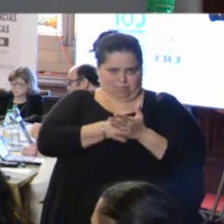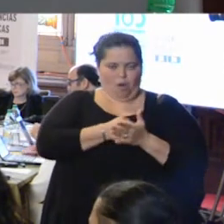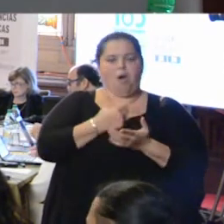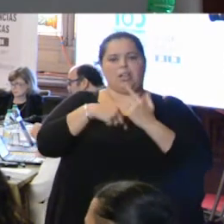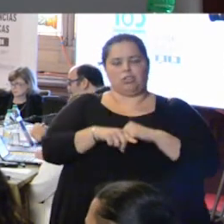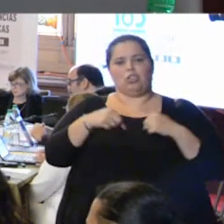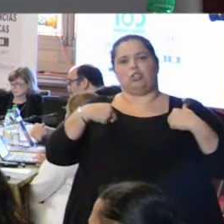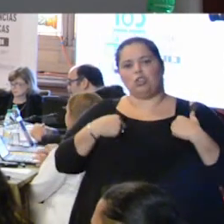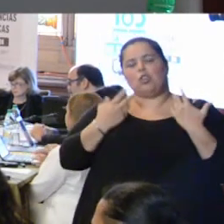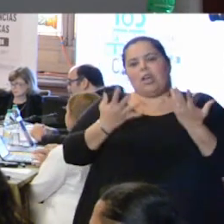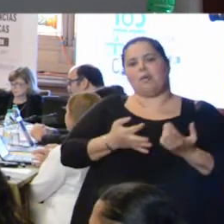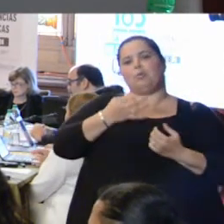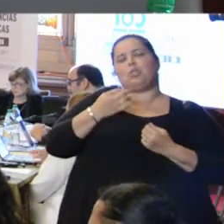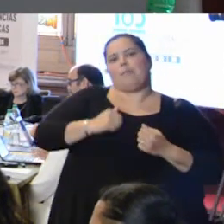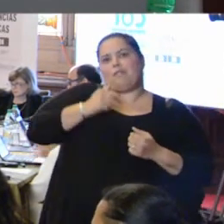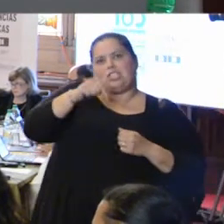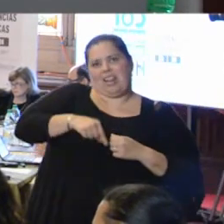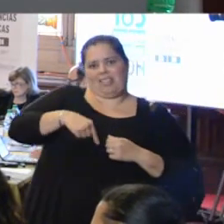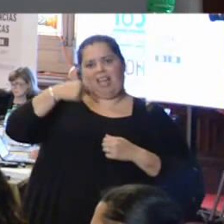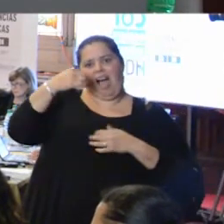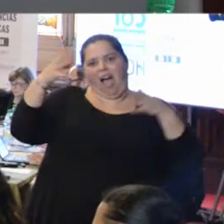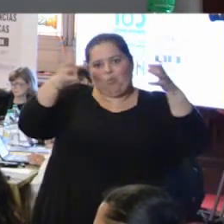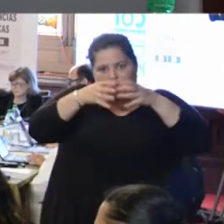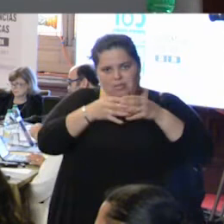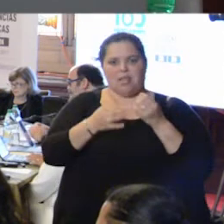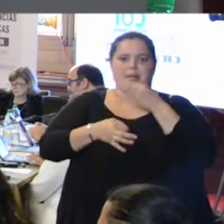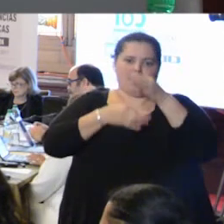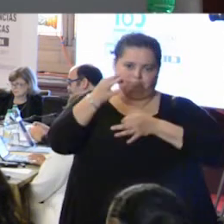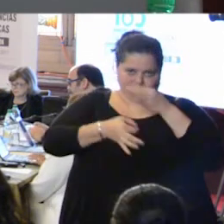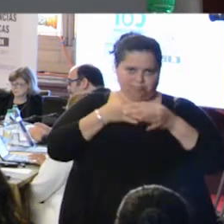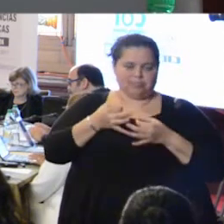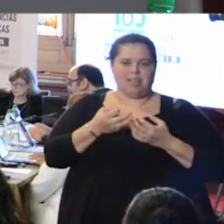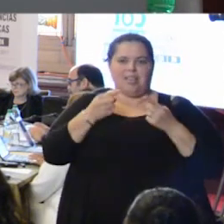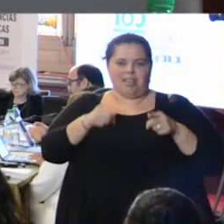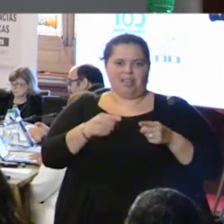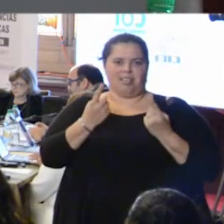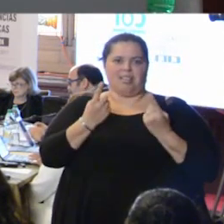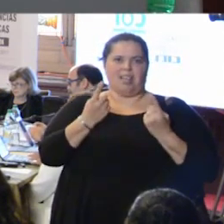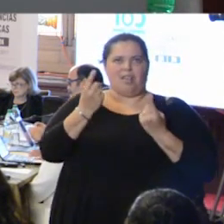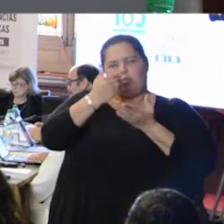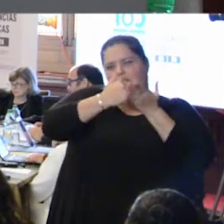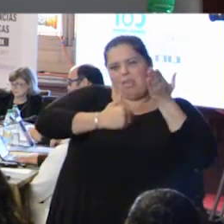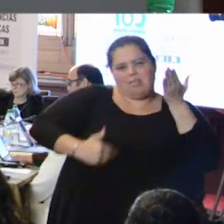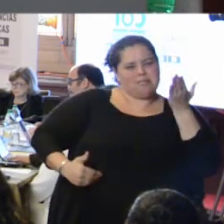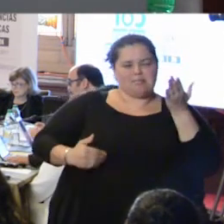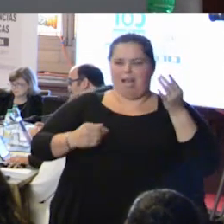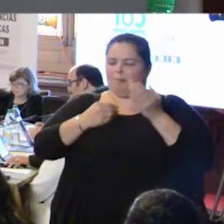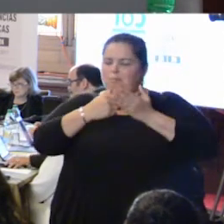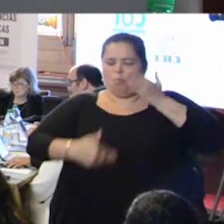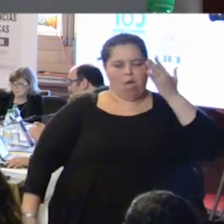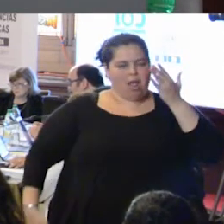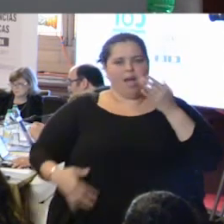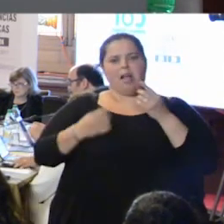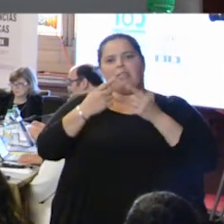esta audiencia para dejarlo sentado, que hemos expuesto como relatoría un listado inacabado de los casos que hemos visto